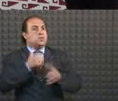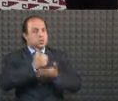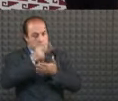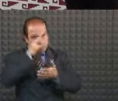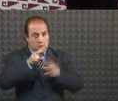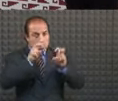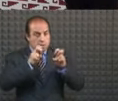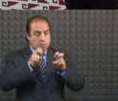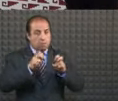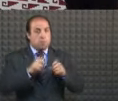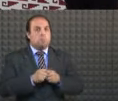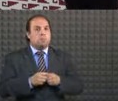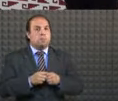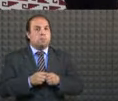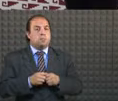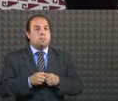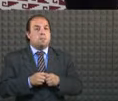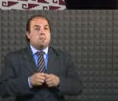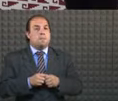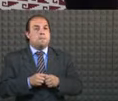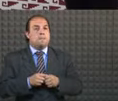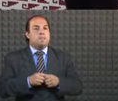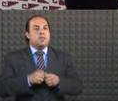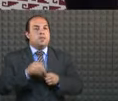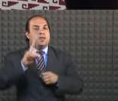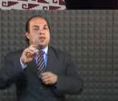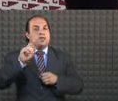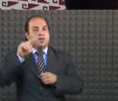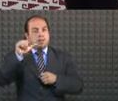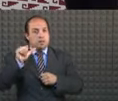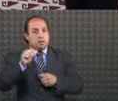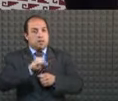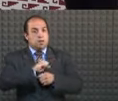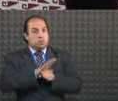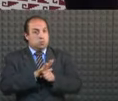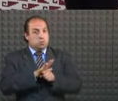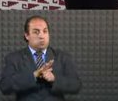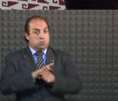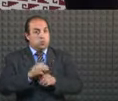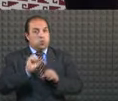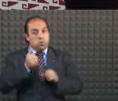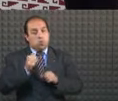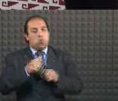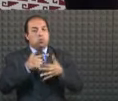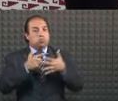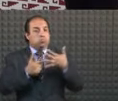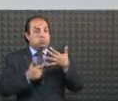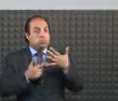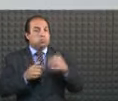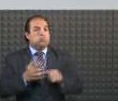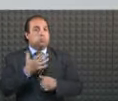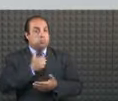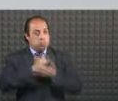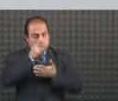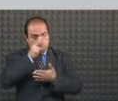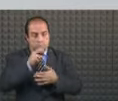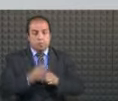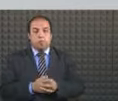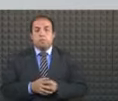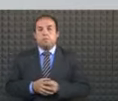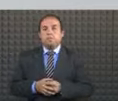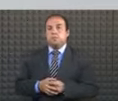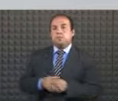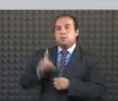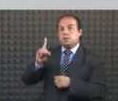en cuestión de la variante Delta específicamente o de las otras variantes que hay aquí en la Ciudad de México en cuestión de números? La